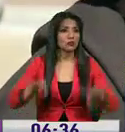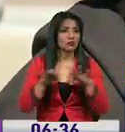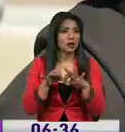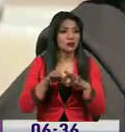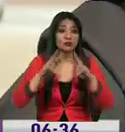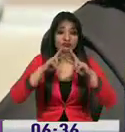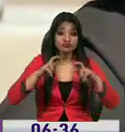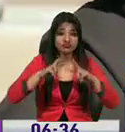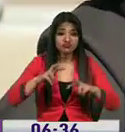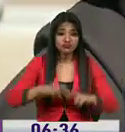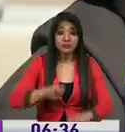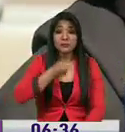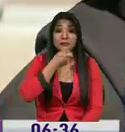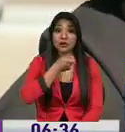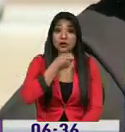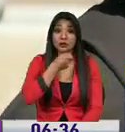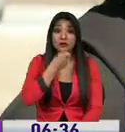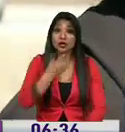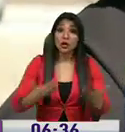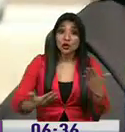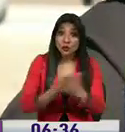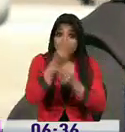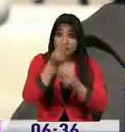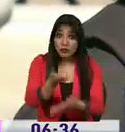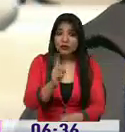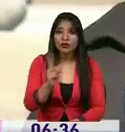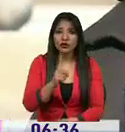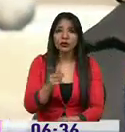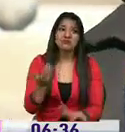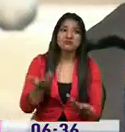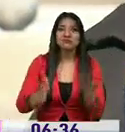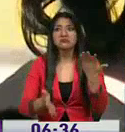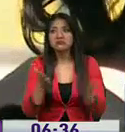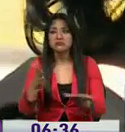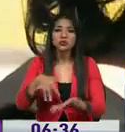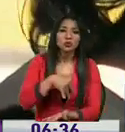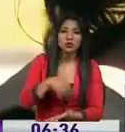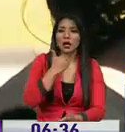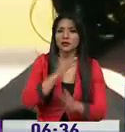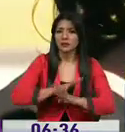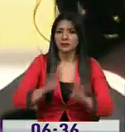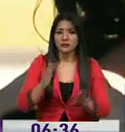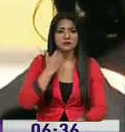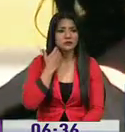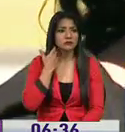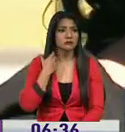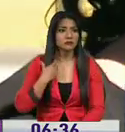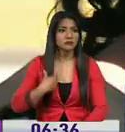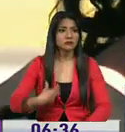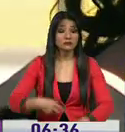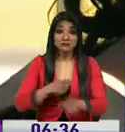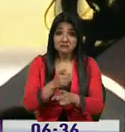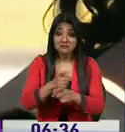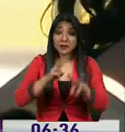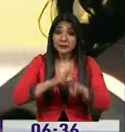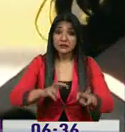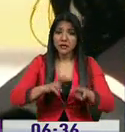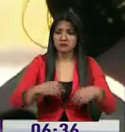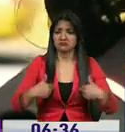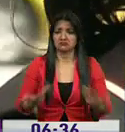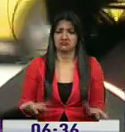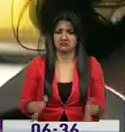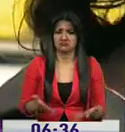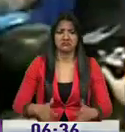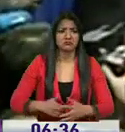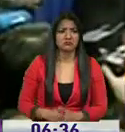reportaje periodístico no contiene nueva información, solo son insinuaciones. Vini tampoco se siente perseguido o investigado por Estados Unidos. Su